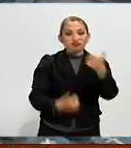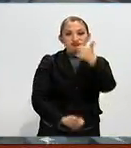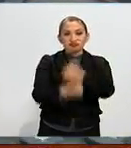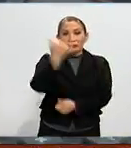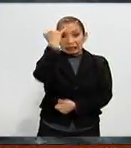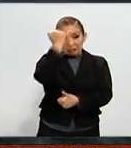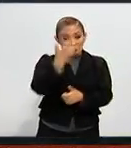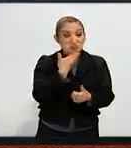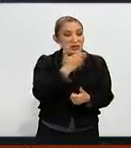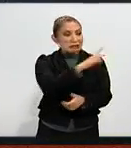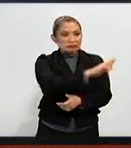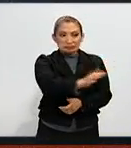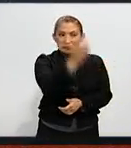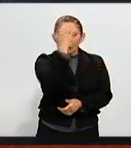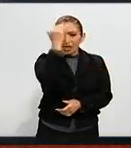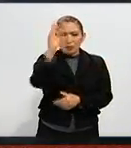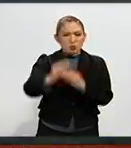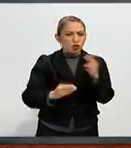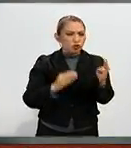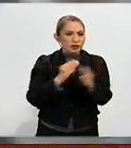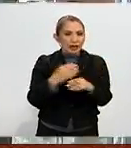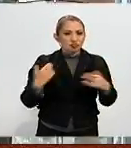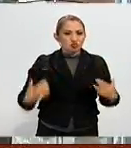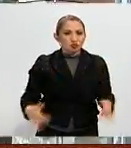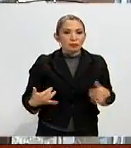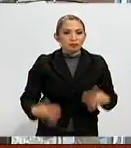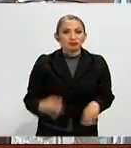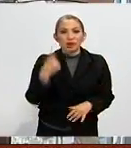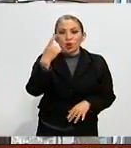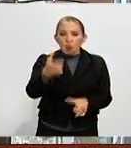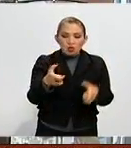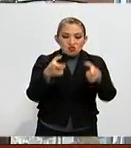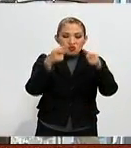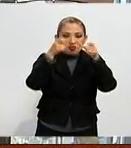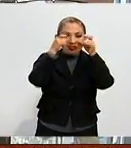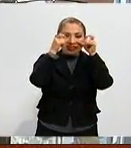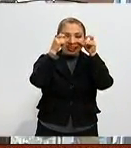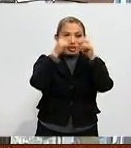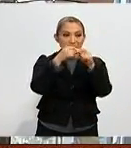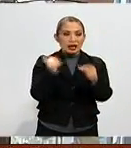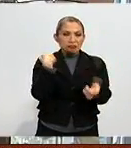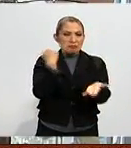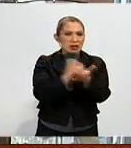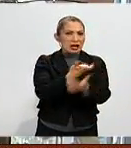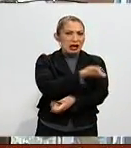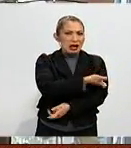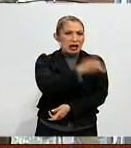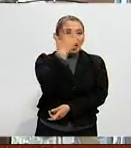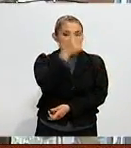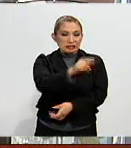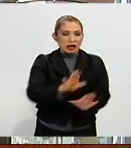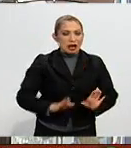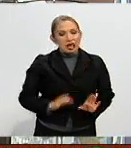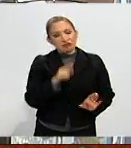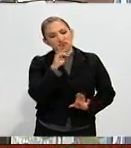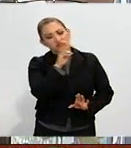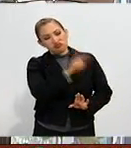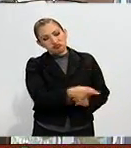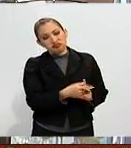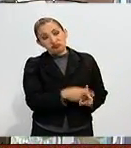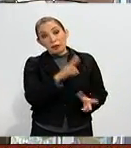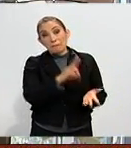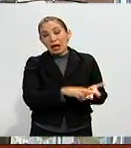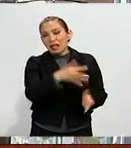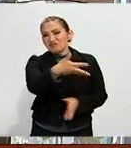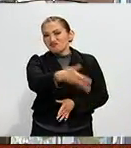de emprendimiento más reconocido a nivel mundial. Un armazón de marca con estas características tiene